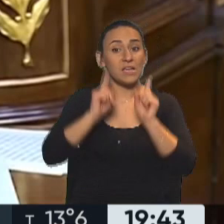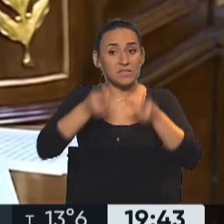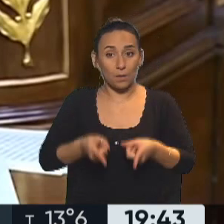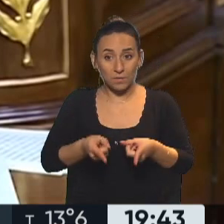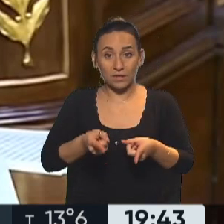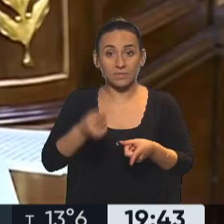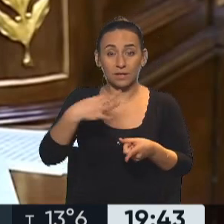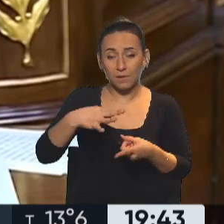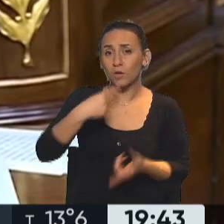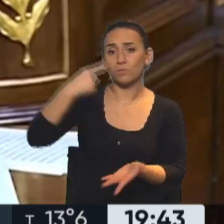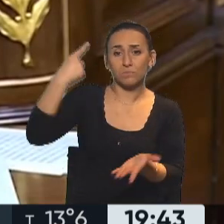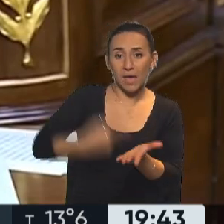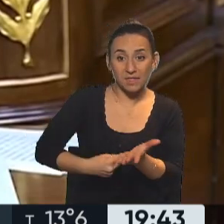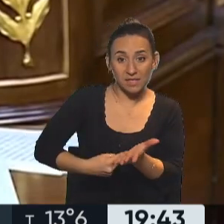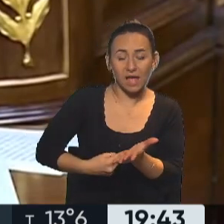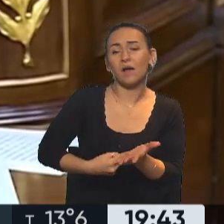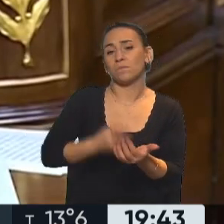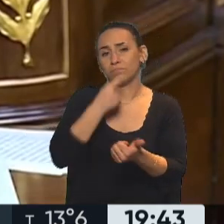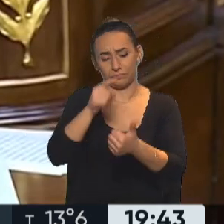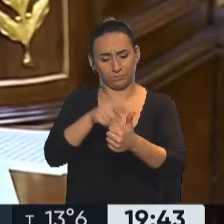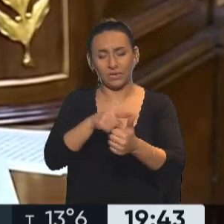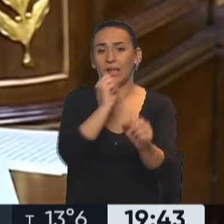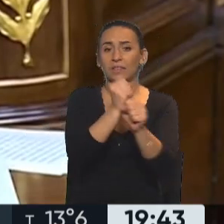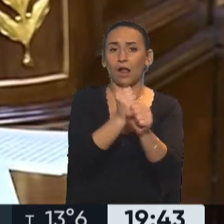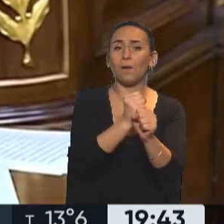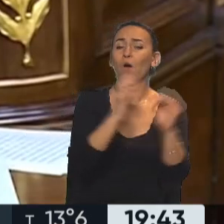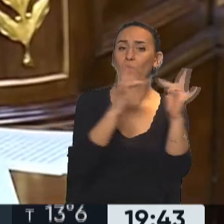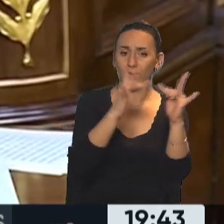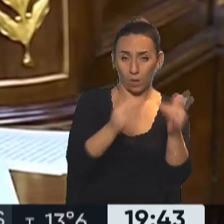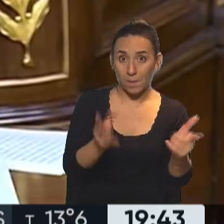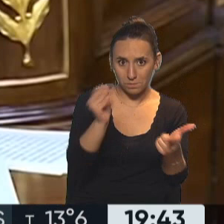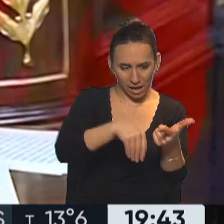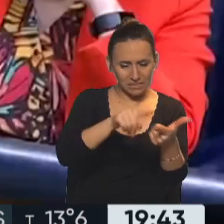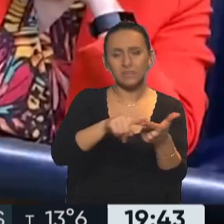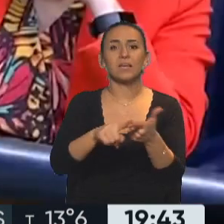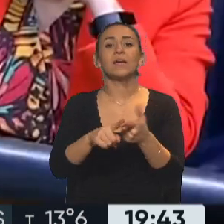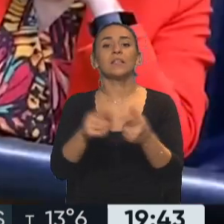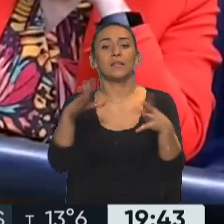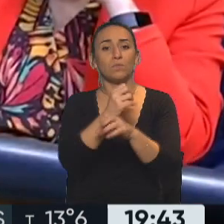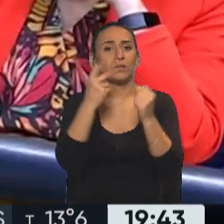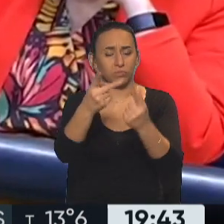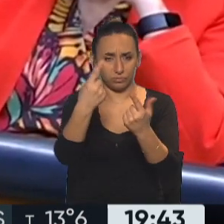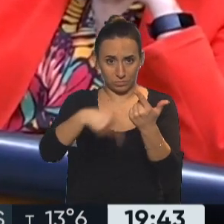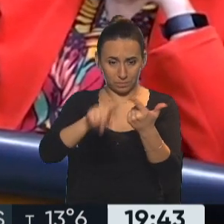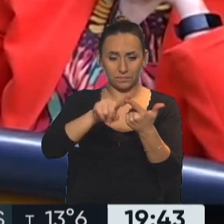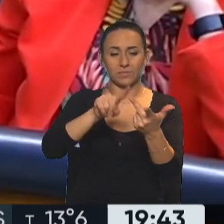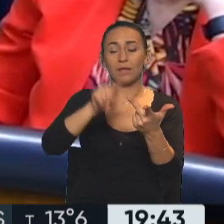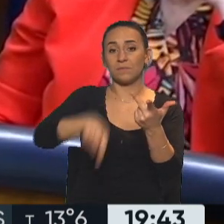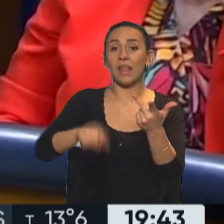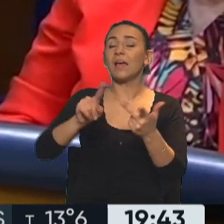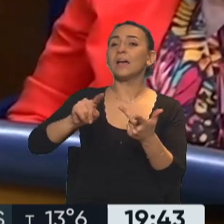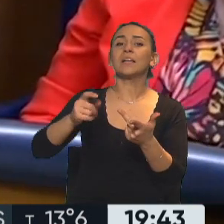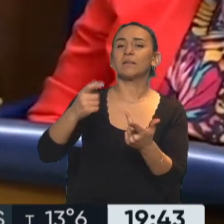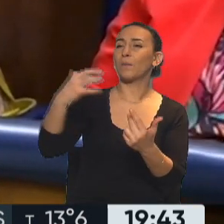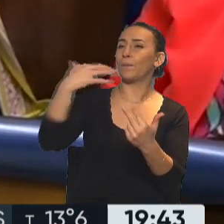impulsar medidas como incrementar el teletrabajo, fomentar el transporte público, bajar un poco la temperatura de nuestra calefacción